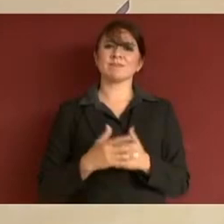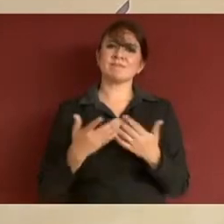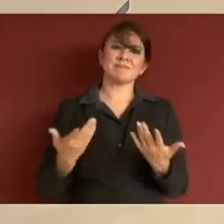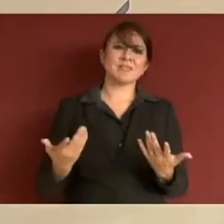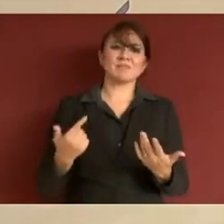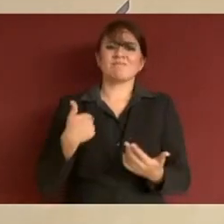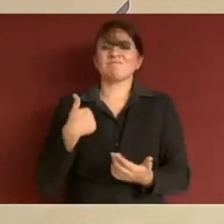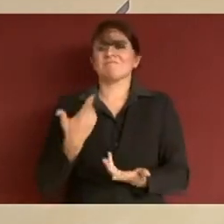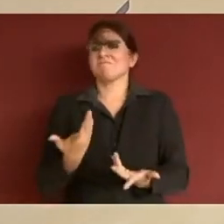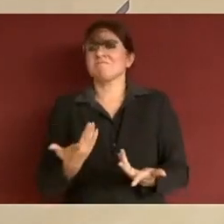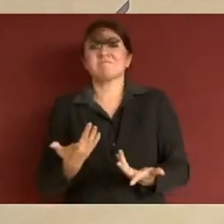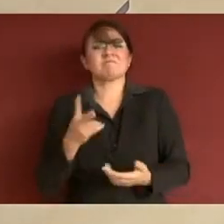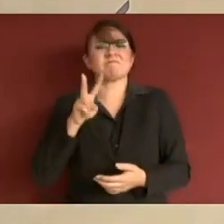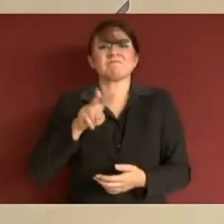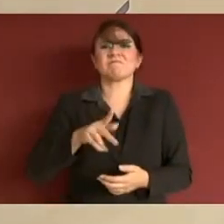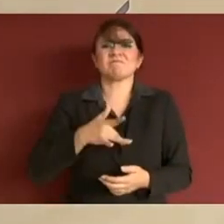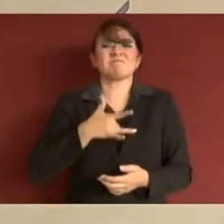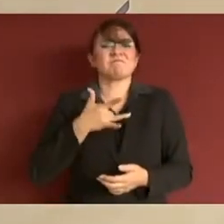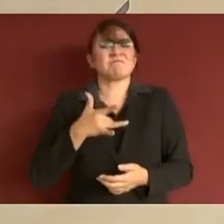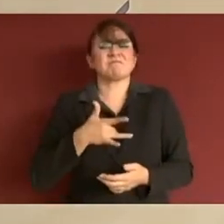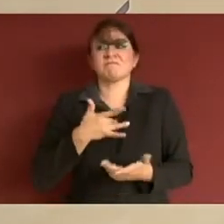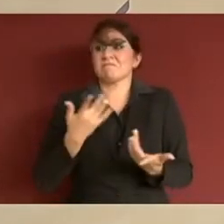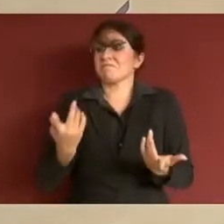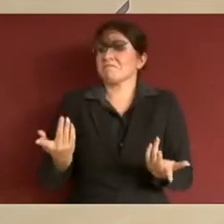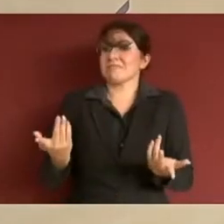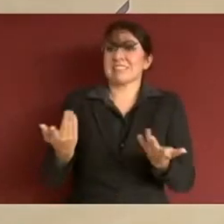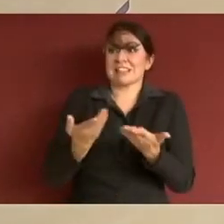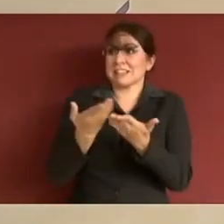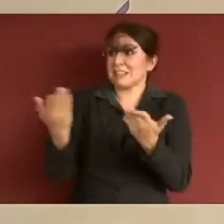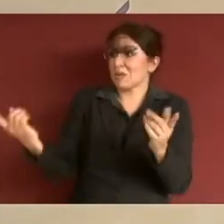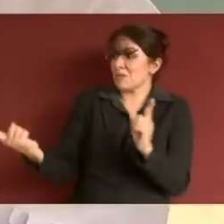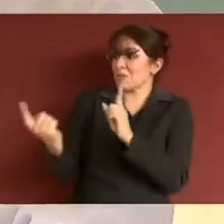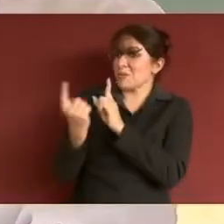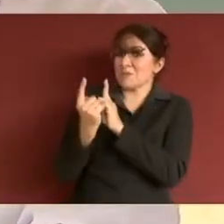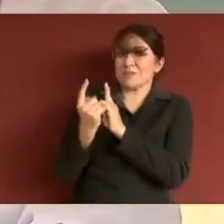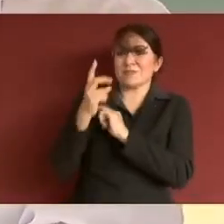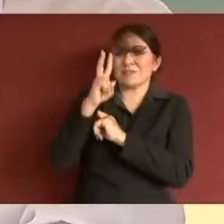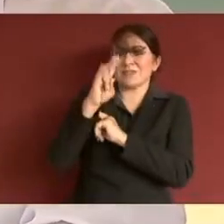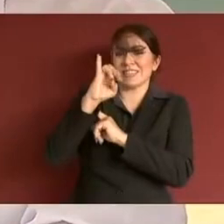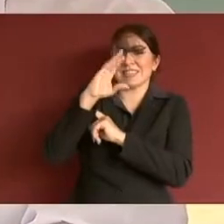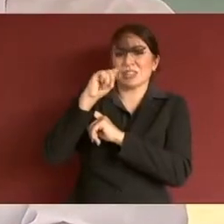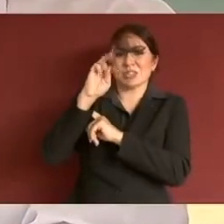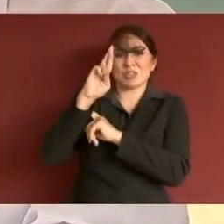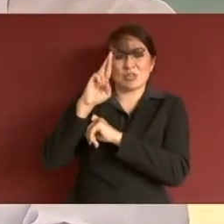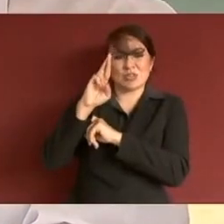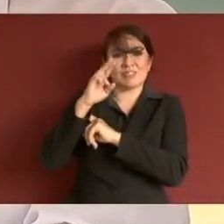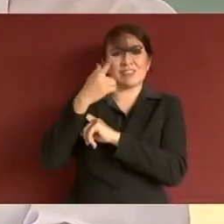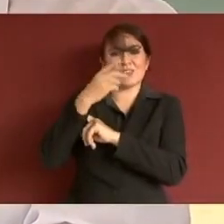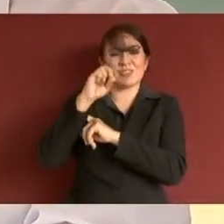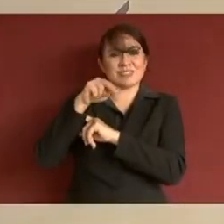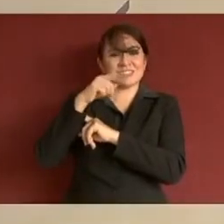Me encuentro con Víctor González, que